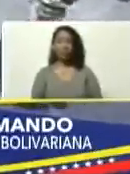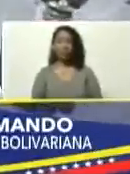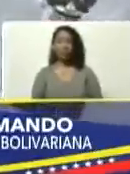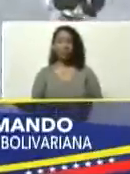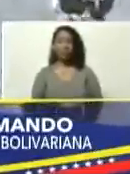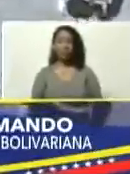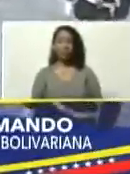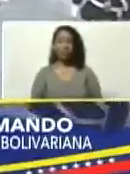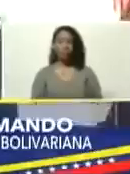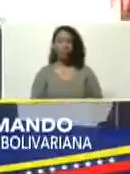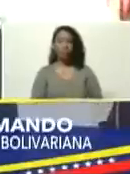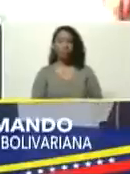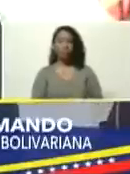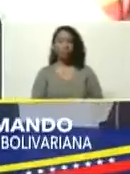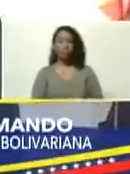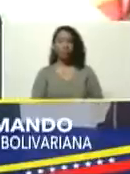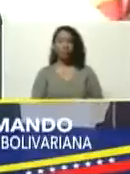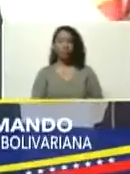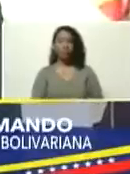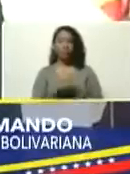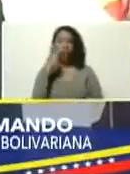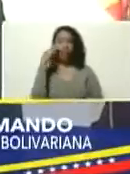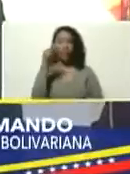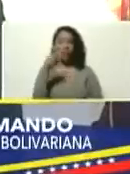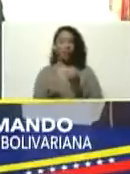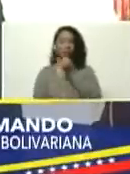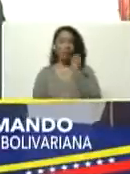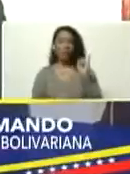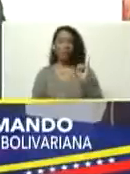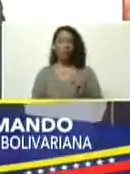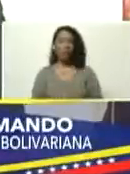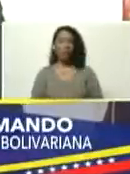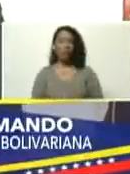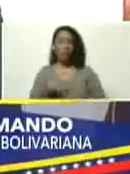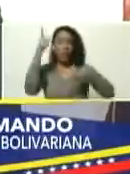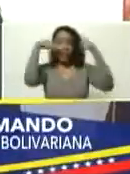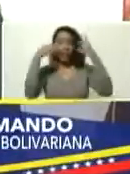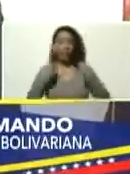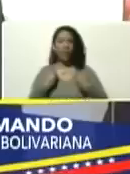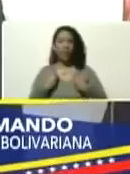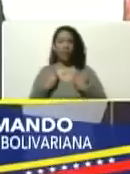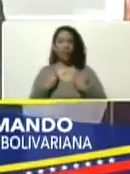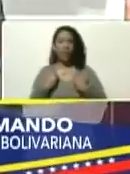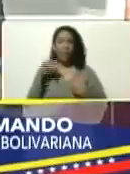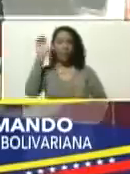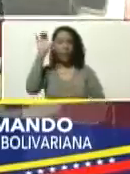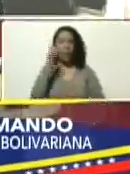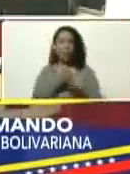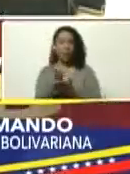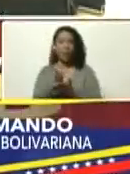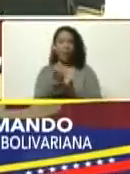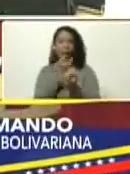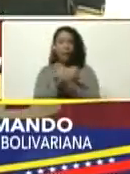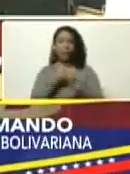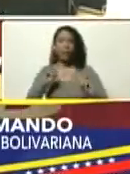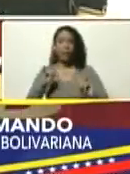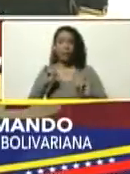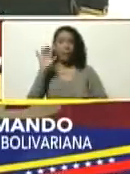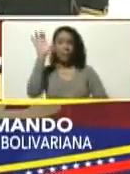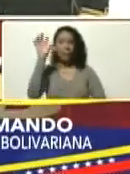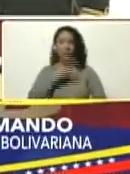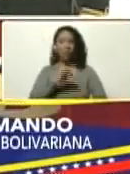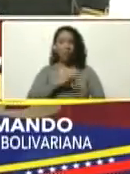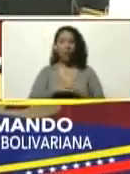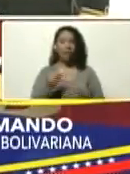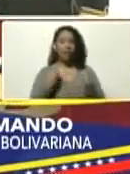Una fuerza. Quita la is, ¡ir! Chávez vive. La patria sigue. Independencia y patria